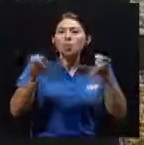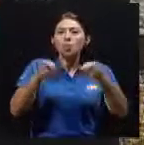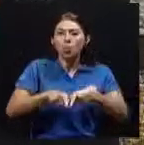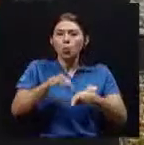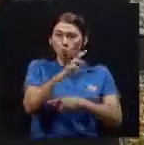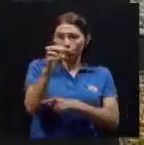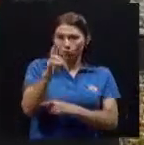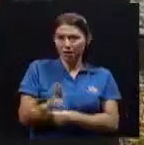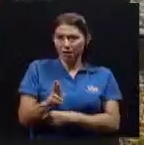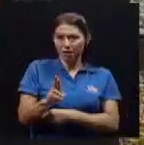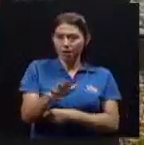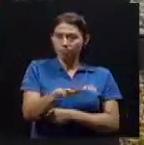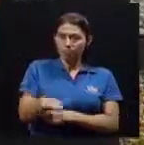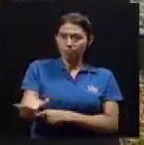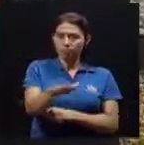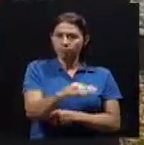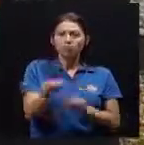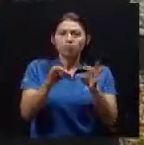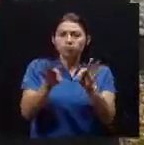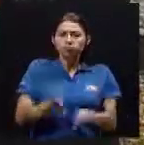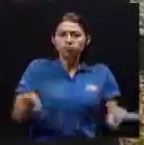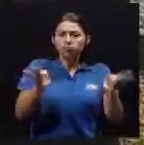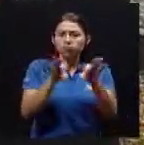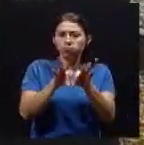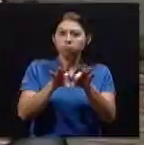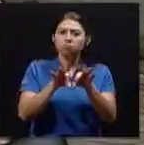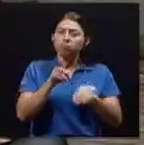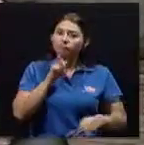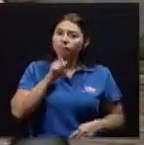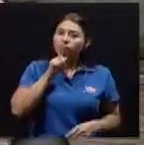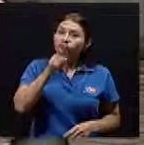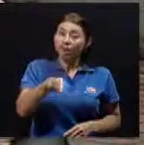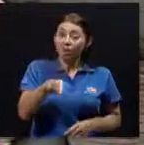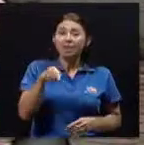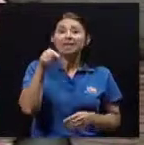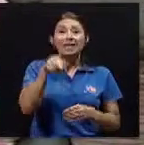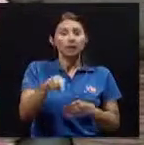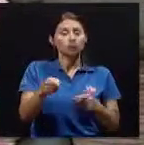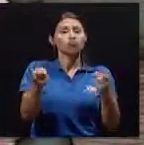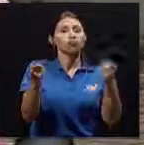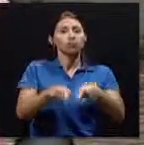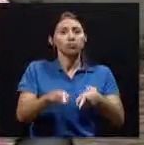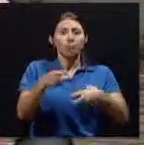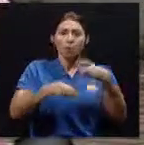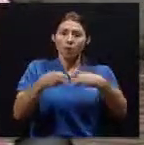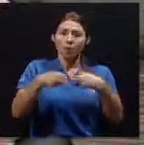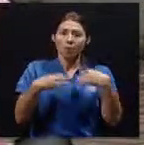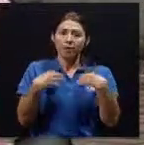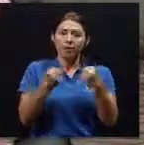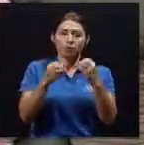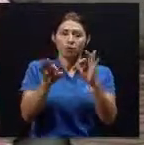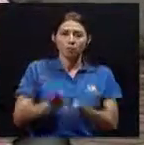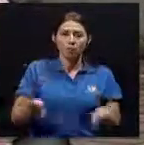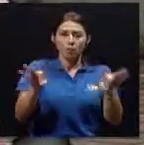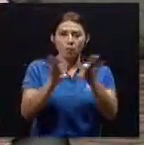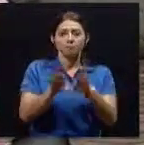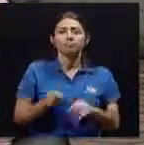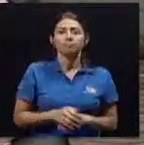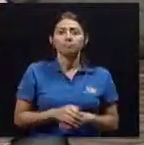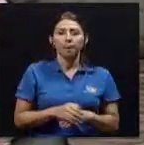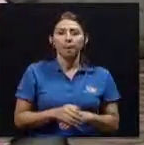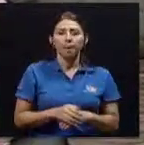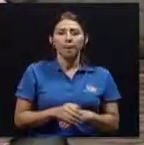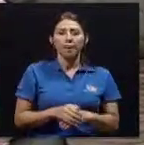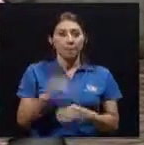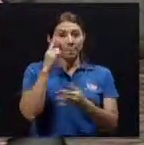sobre lo que ocurre en Costa Rica. Eso es muy importante porque realmente se está convirtiendo en un problema importante de salud. Y para eso